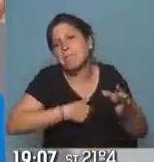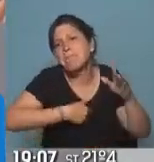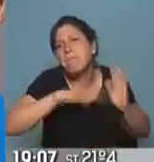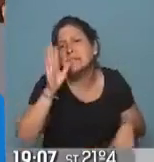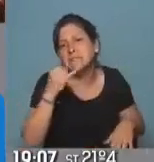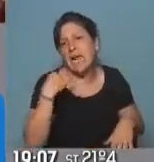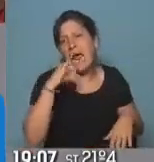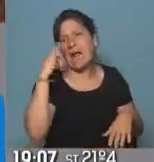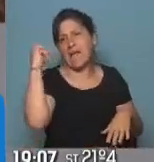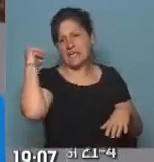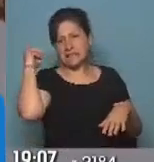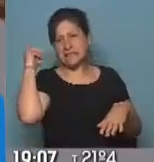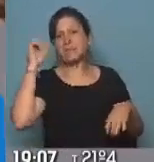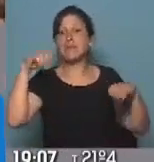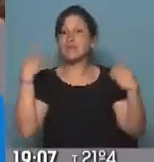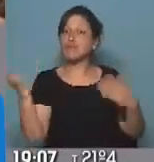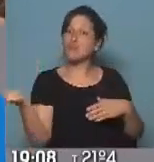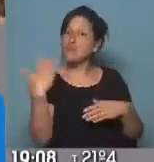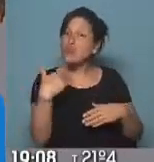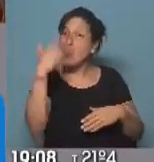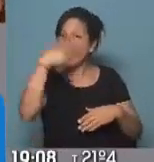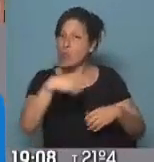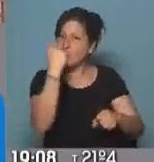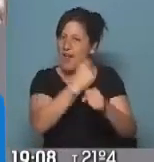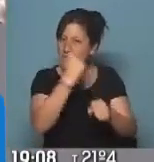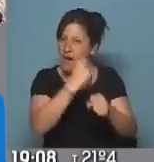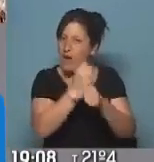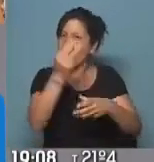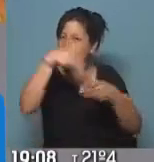Zunga San Fernando y todos los trabajadores de FATE vamos a pelear hasta las últimas consecuencias.